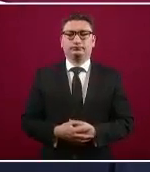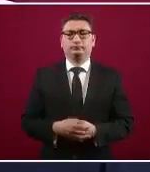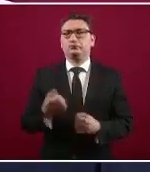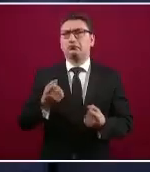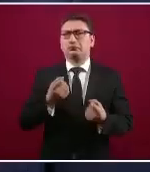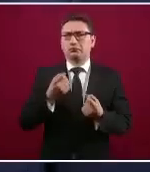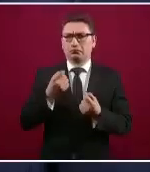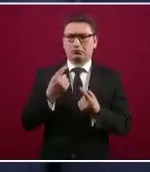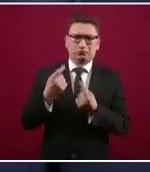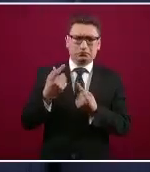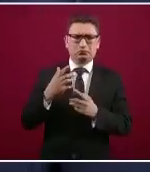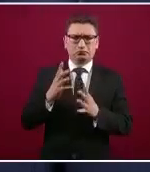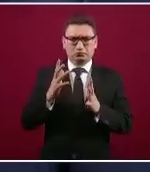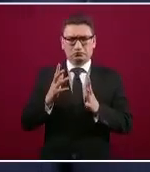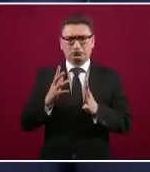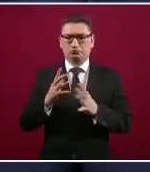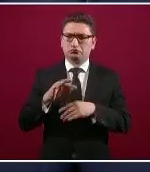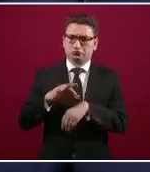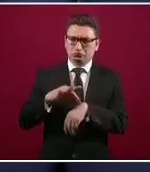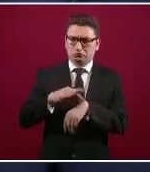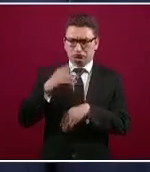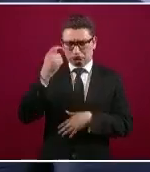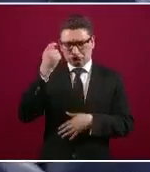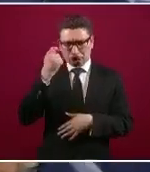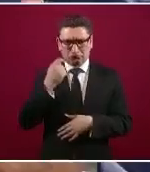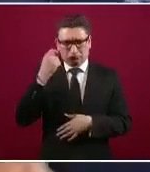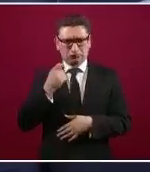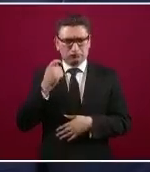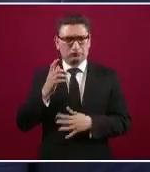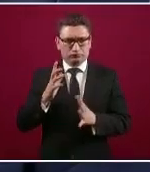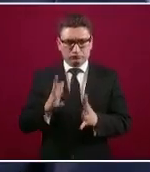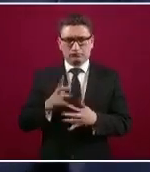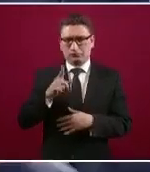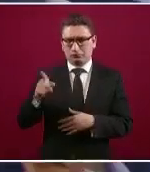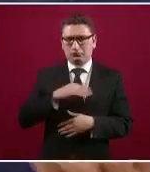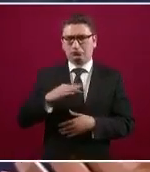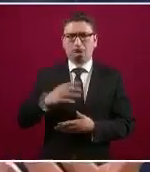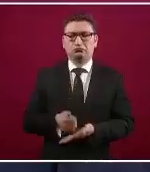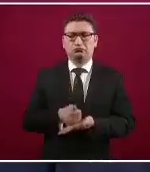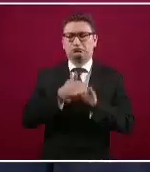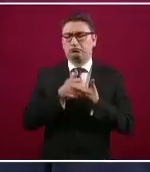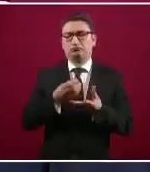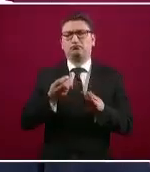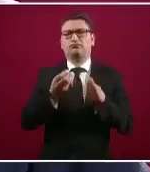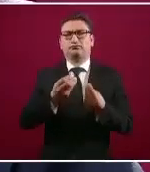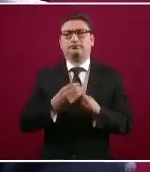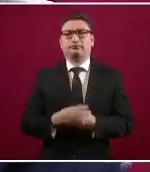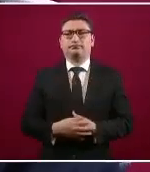jubilados o médicos en retiro que pueden ayudarnos mucho